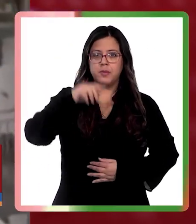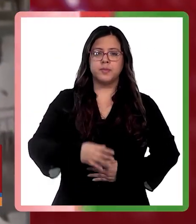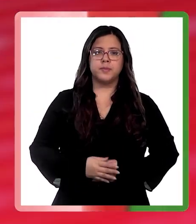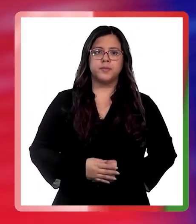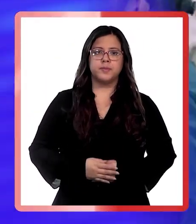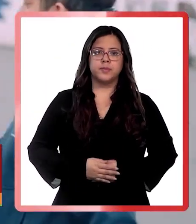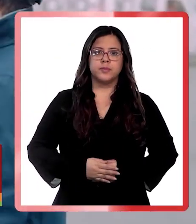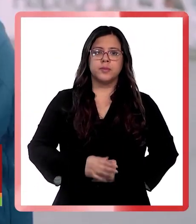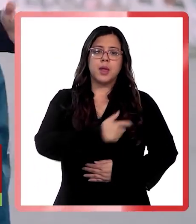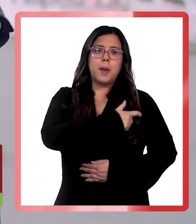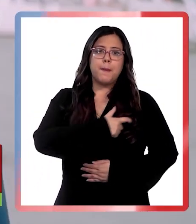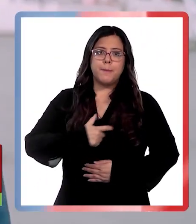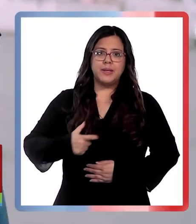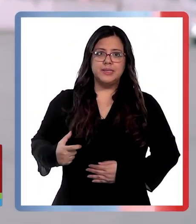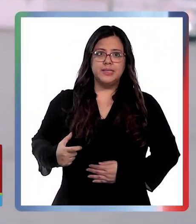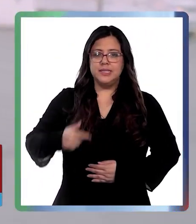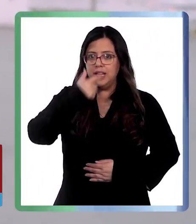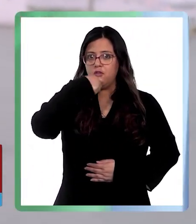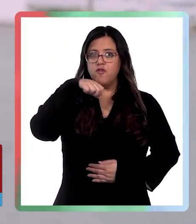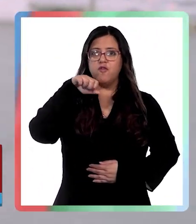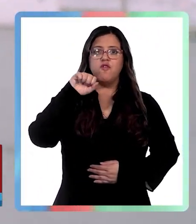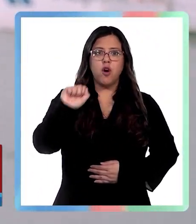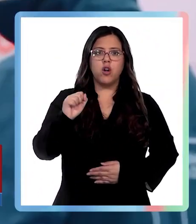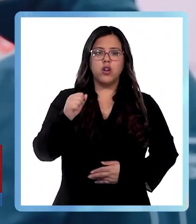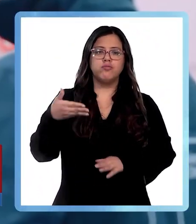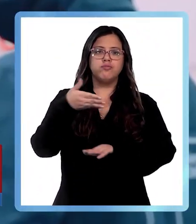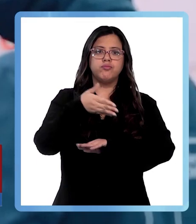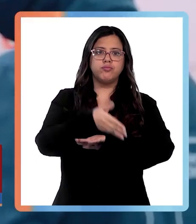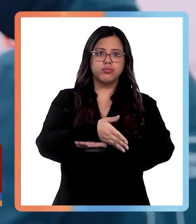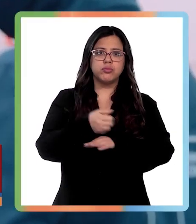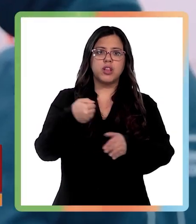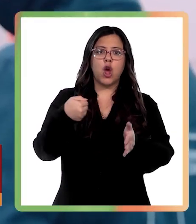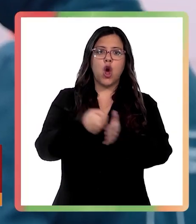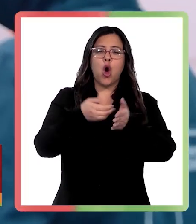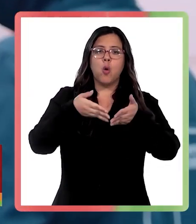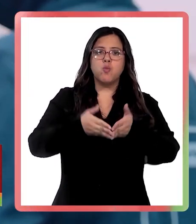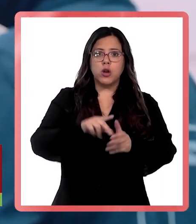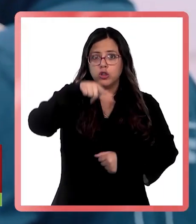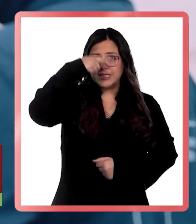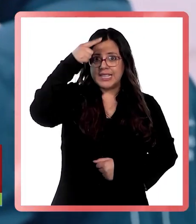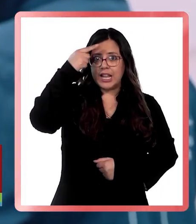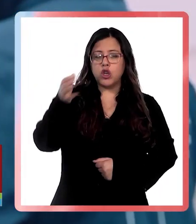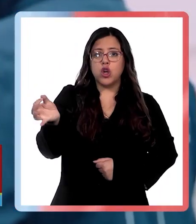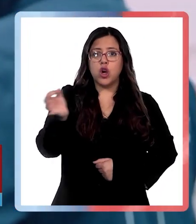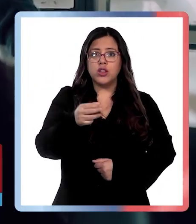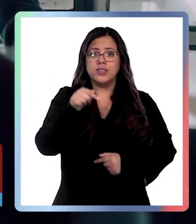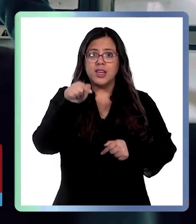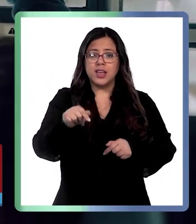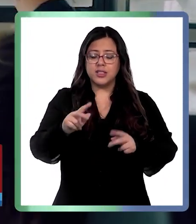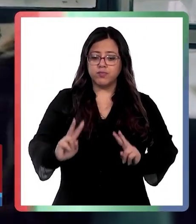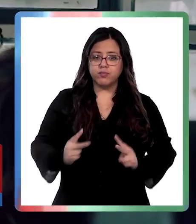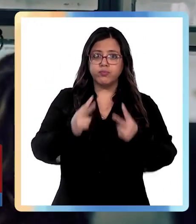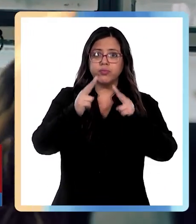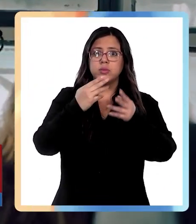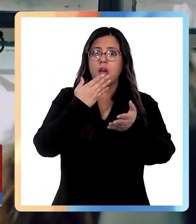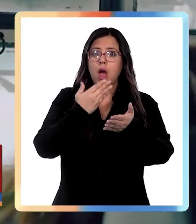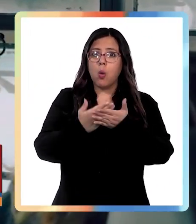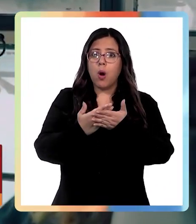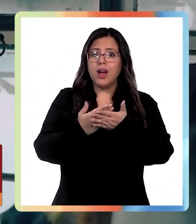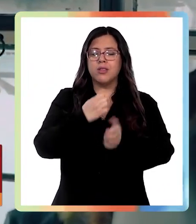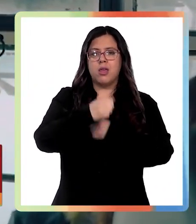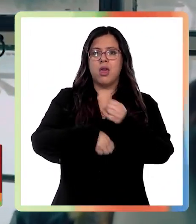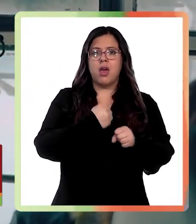Calama. El presidente de la República, Gabriel Boric, visitó el puerto de San Antonio y confirmó que el puerto a gran escala